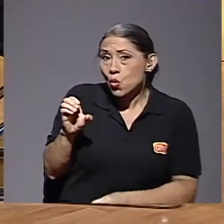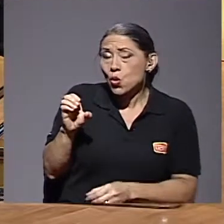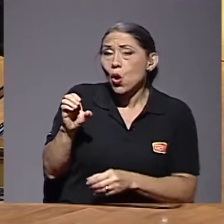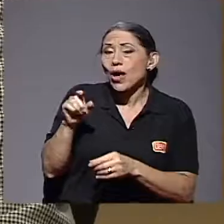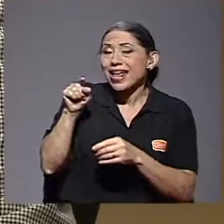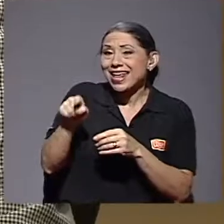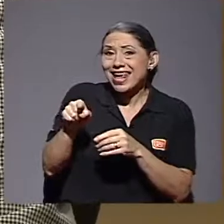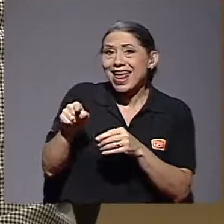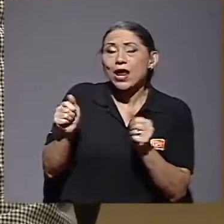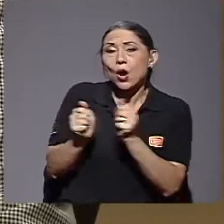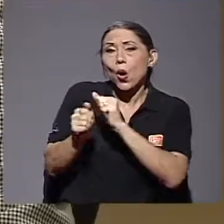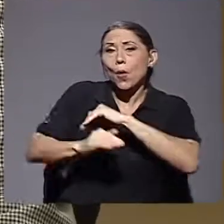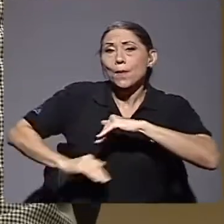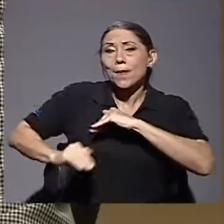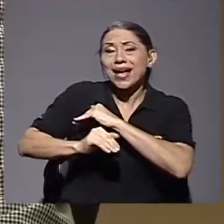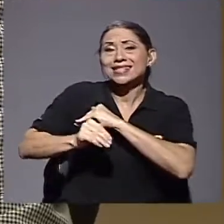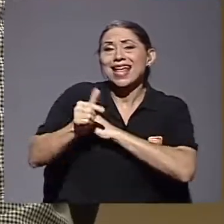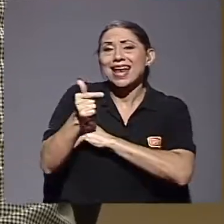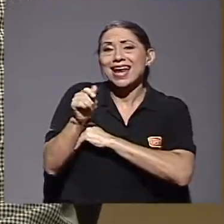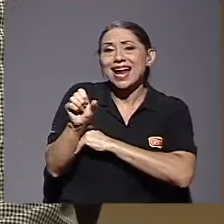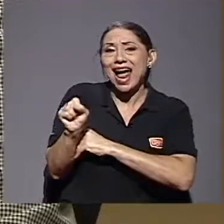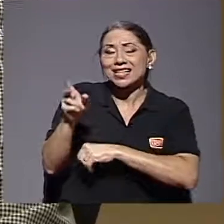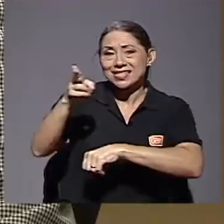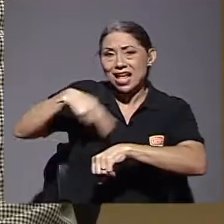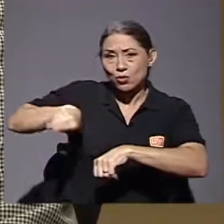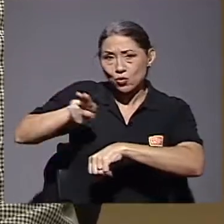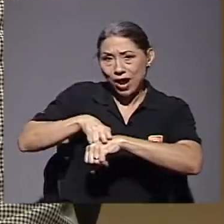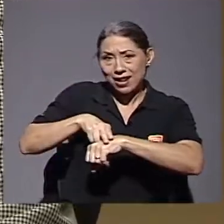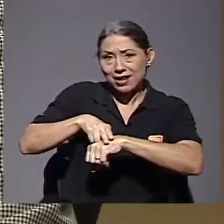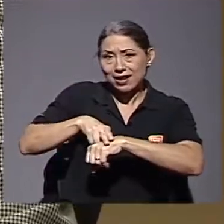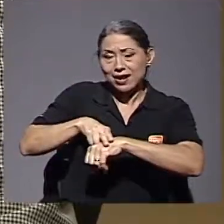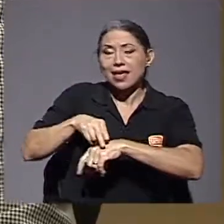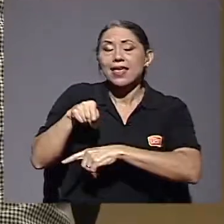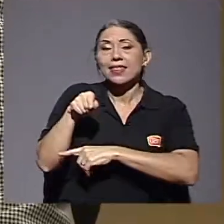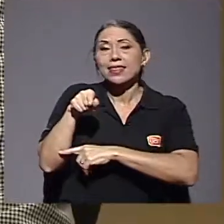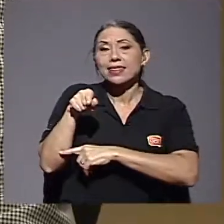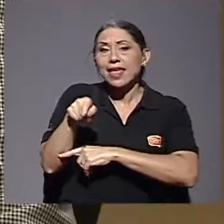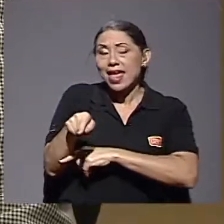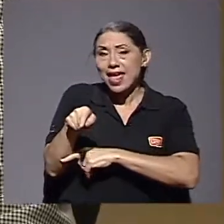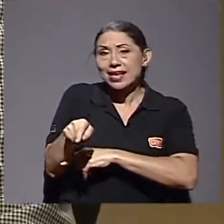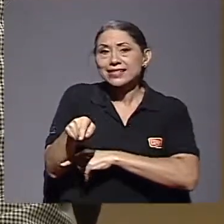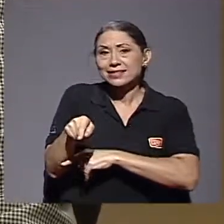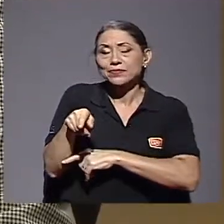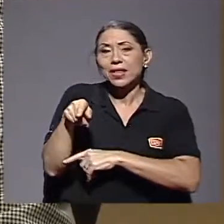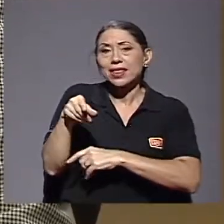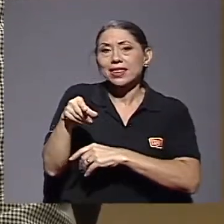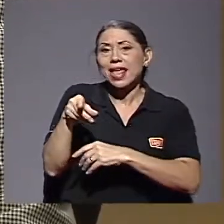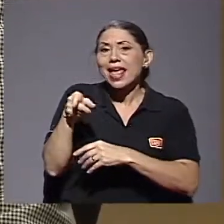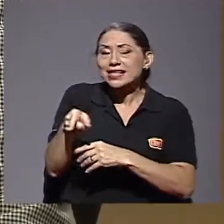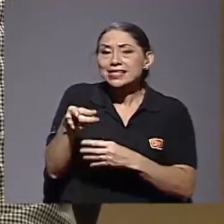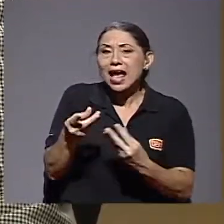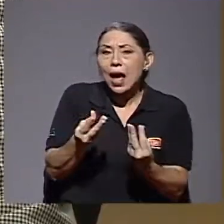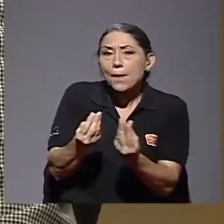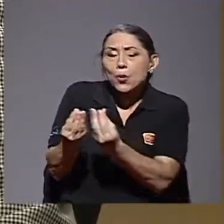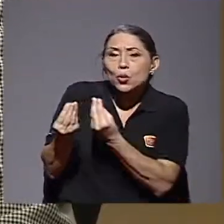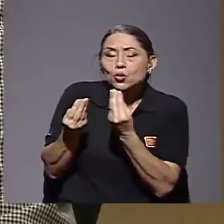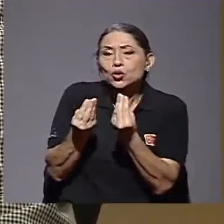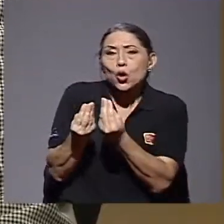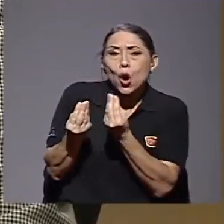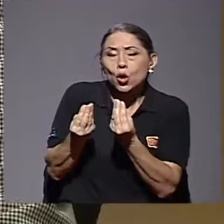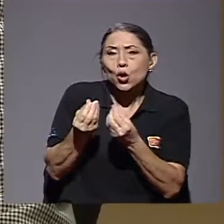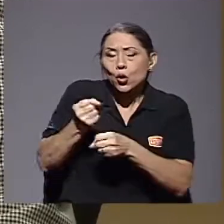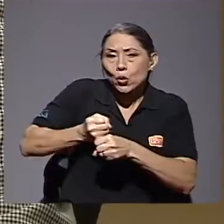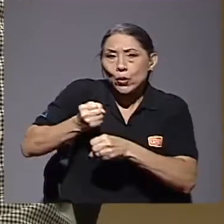de gas natural, que justamente sale de esa producción de esquistos,